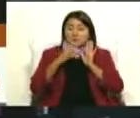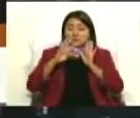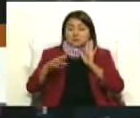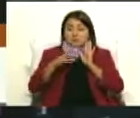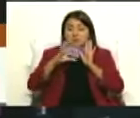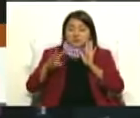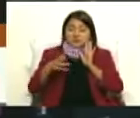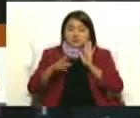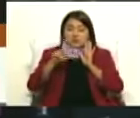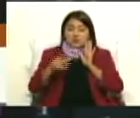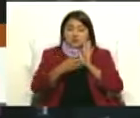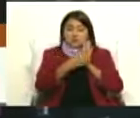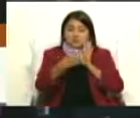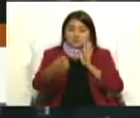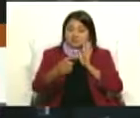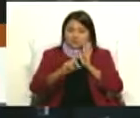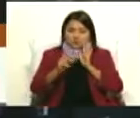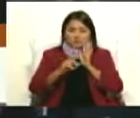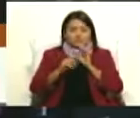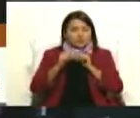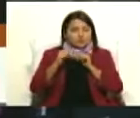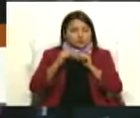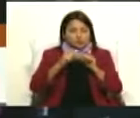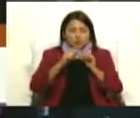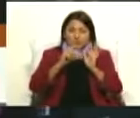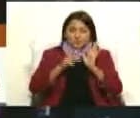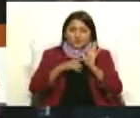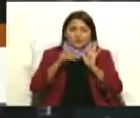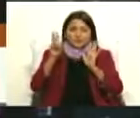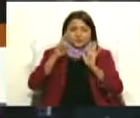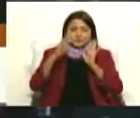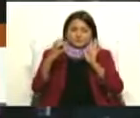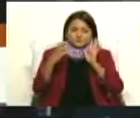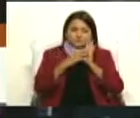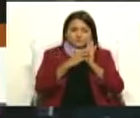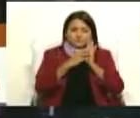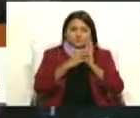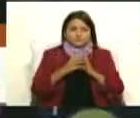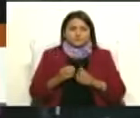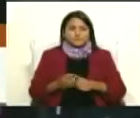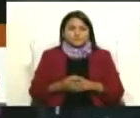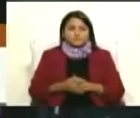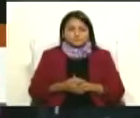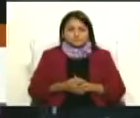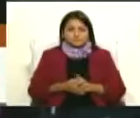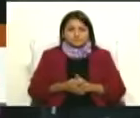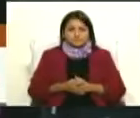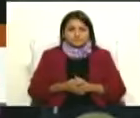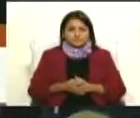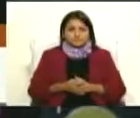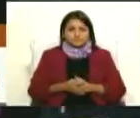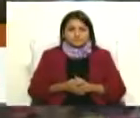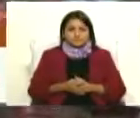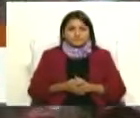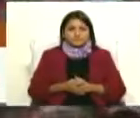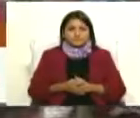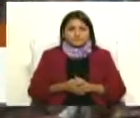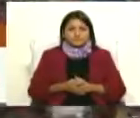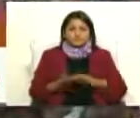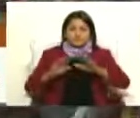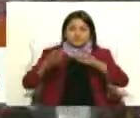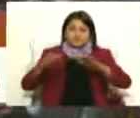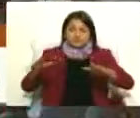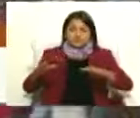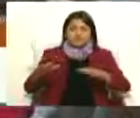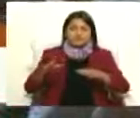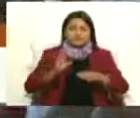mar intacto, un cielo intacto, que este cielo sagrado, mar sagrado, territorio de Venezuela, jamás sea